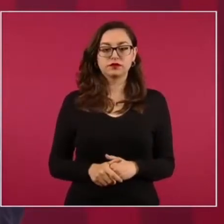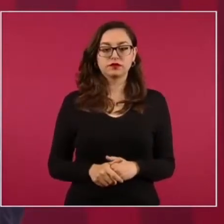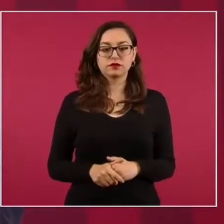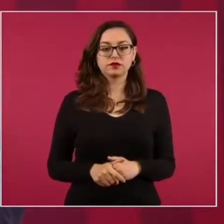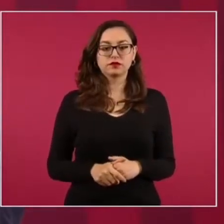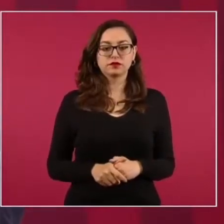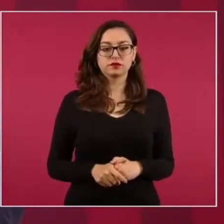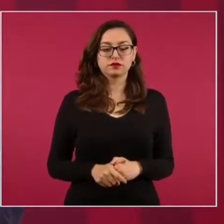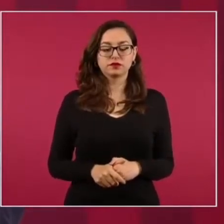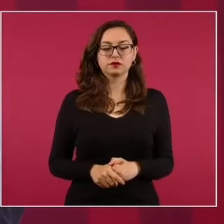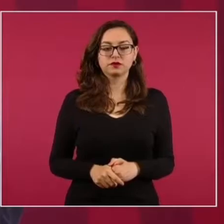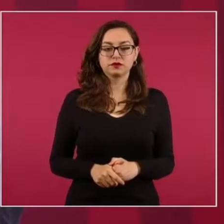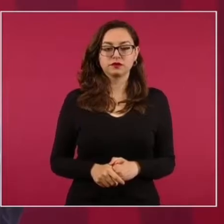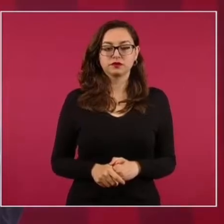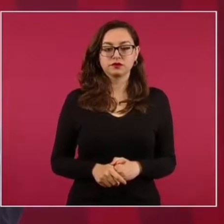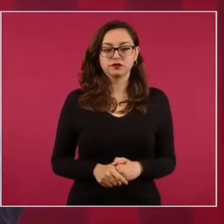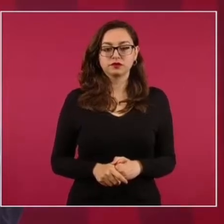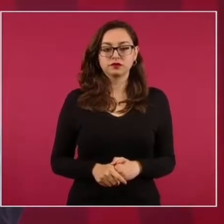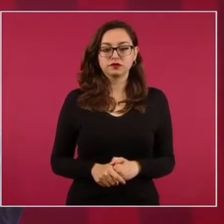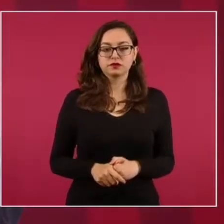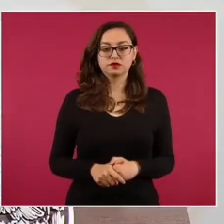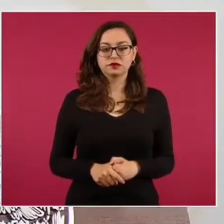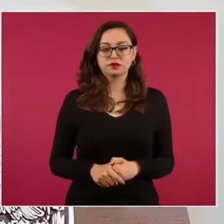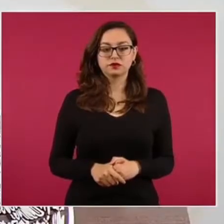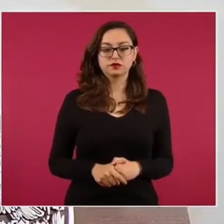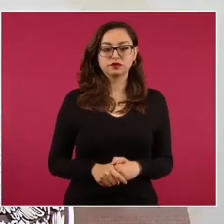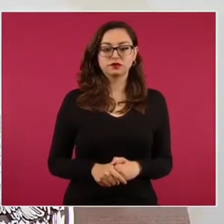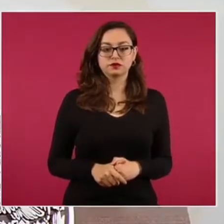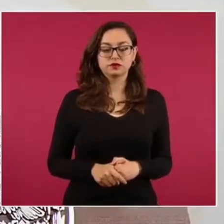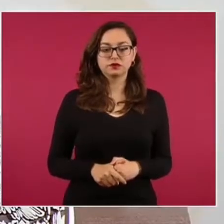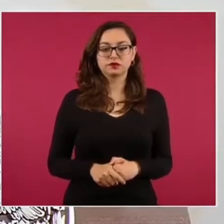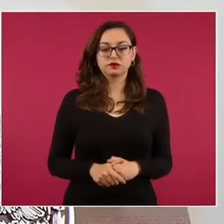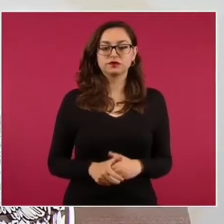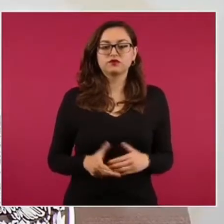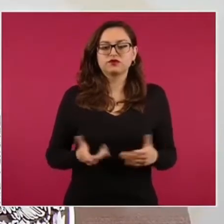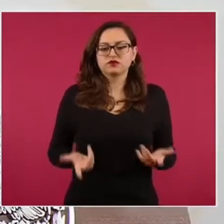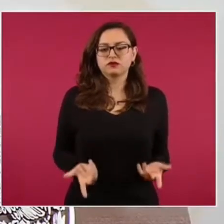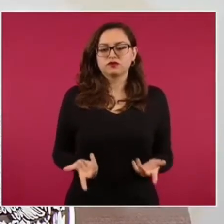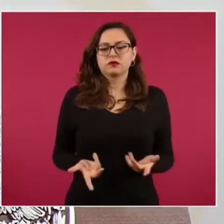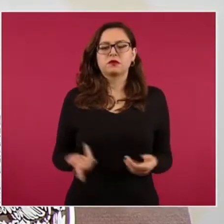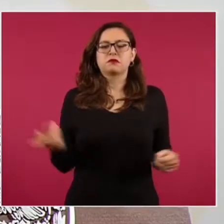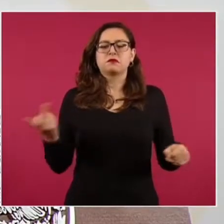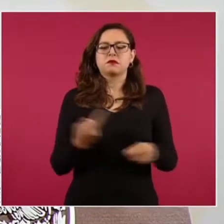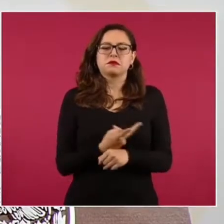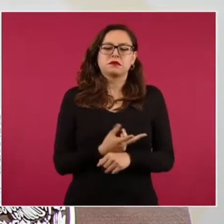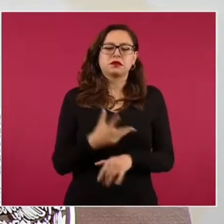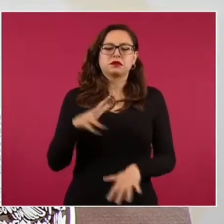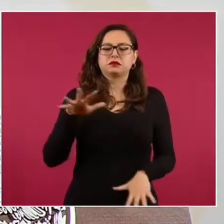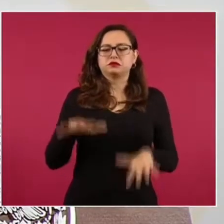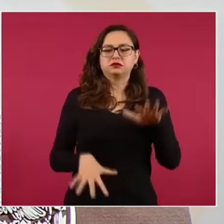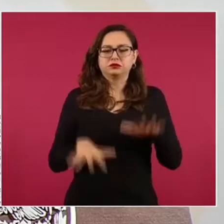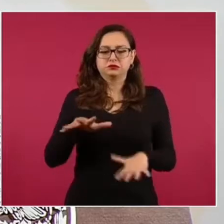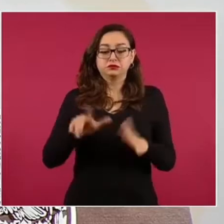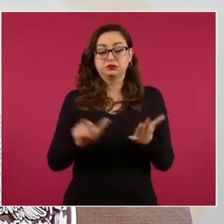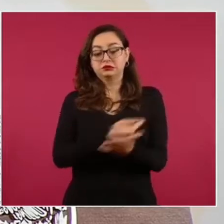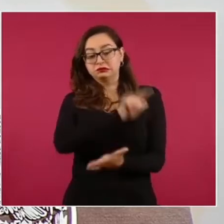no se conocen bien, ¿no?, las leyes,